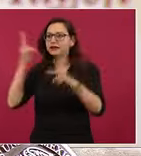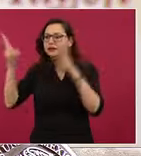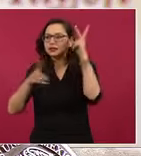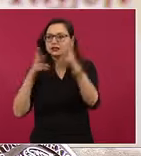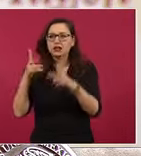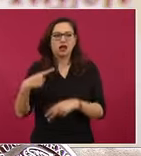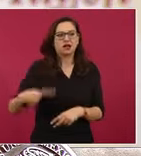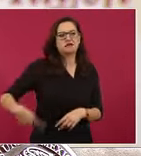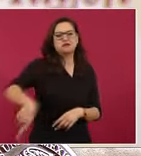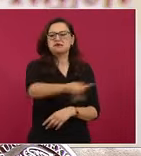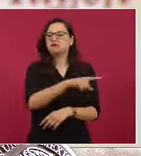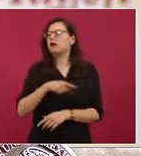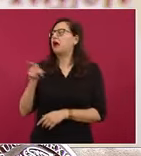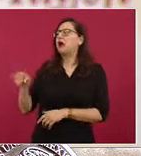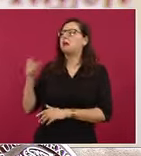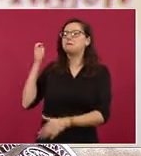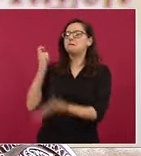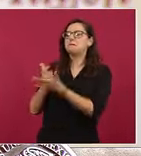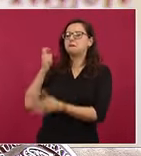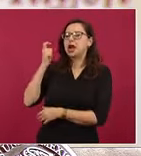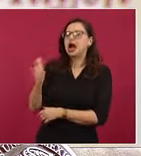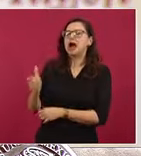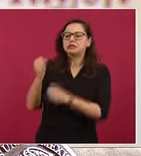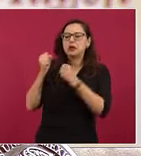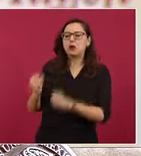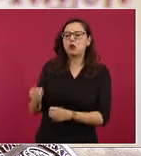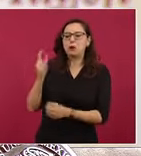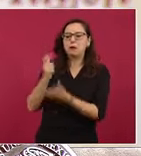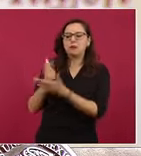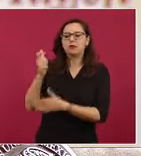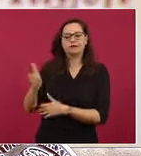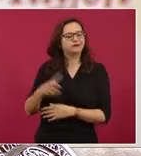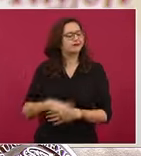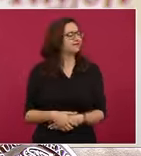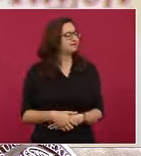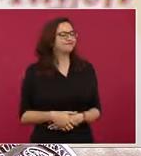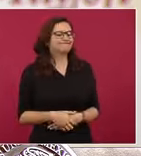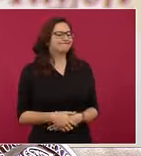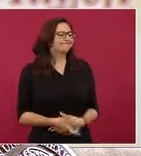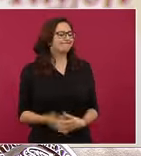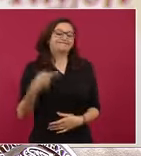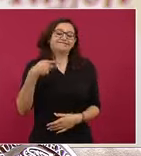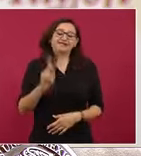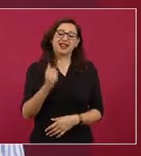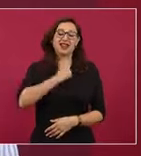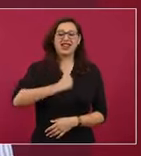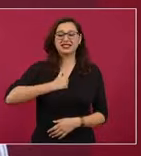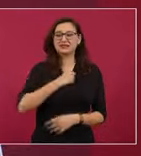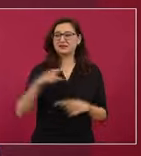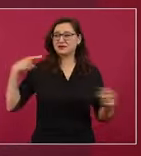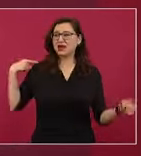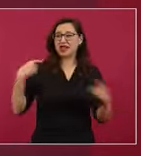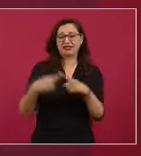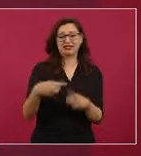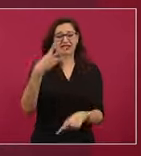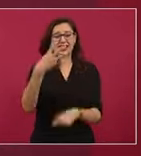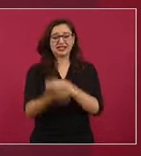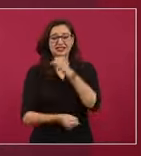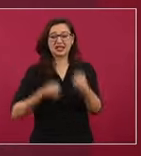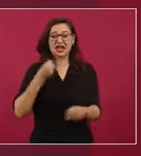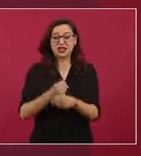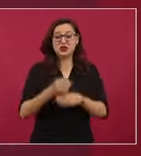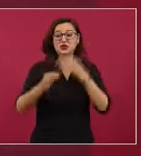Pero desde hace casi 3 años han sido tantas las mentiras publicadas contra el AIFA que aquí